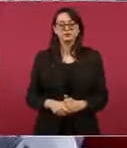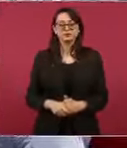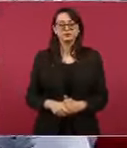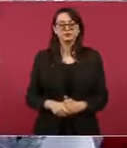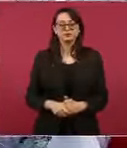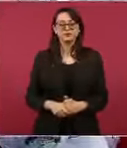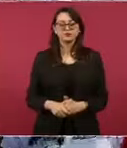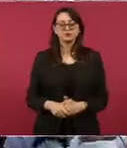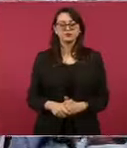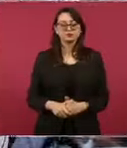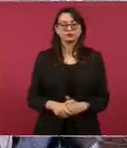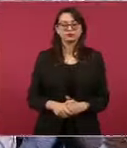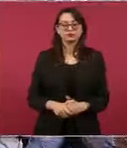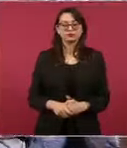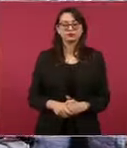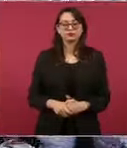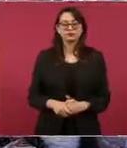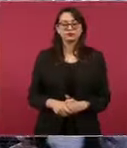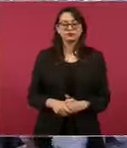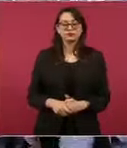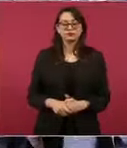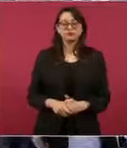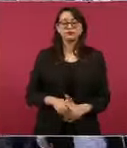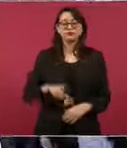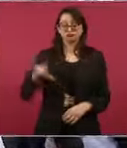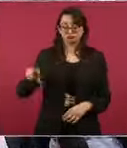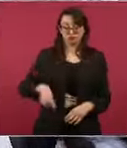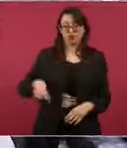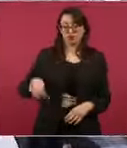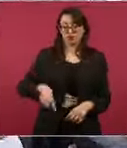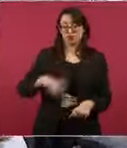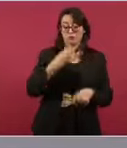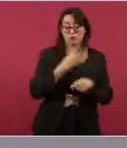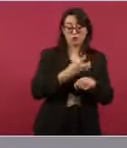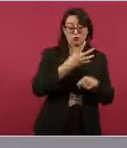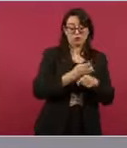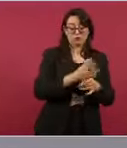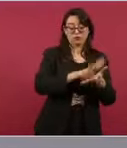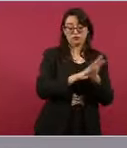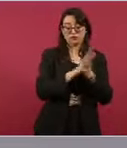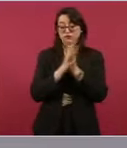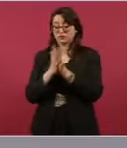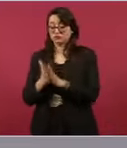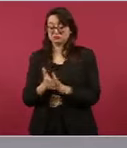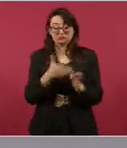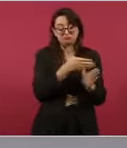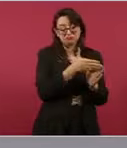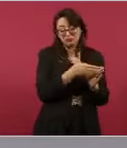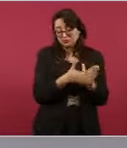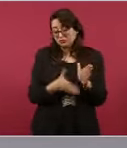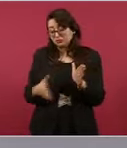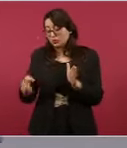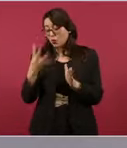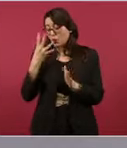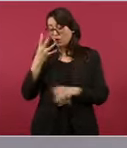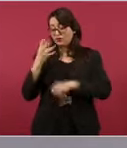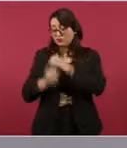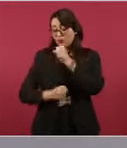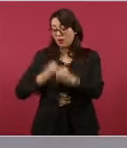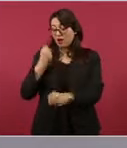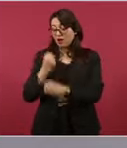Lo que la Cuarta Transformación ha logrado en Petróleos Mexicanos en 4 años deja atrás